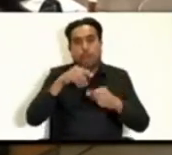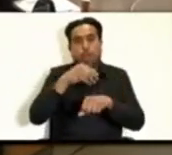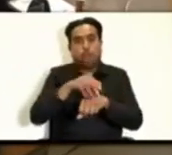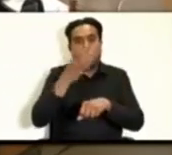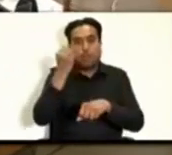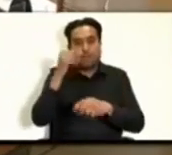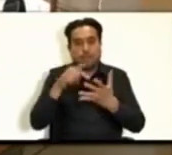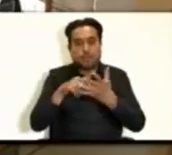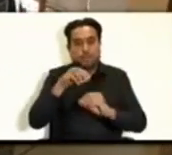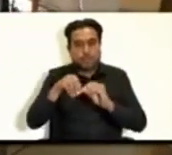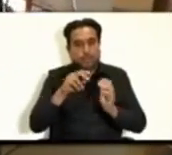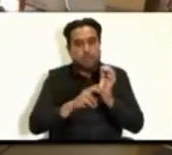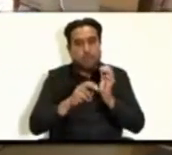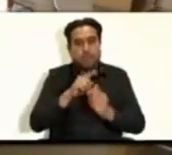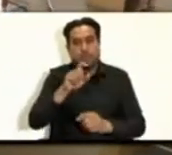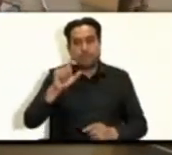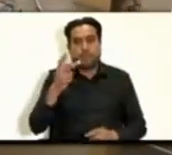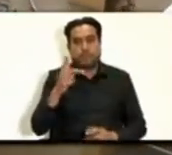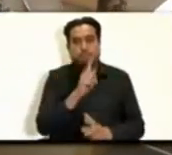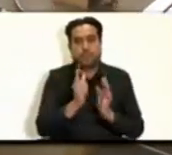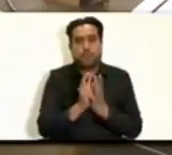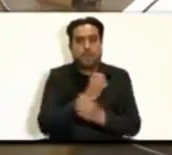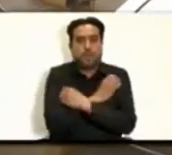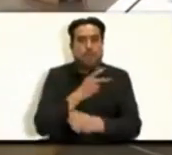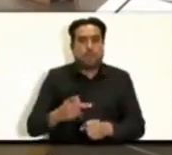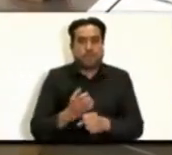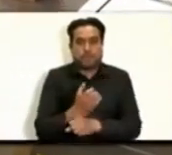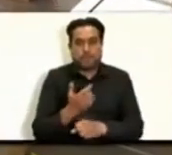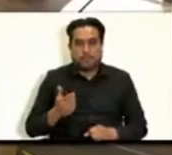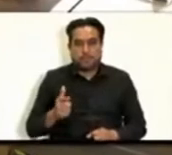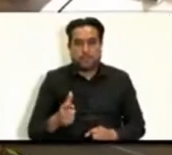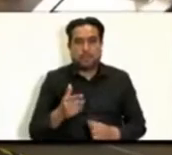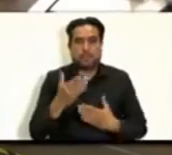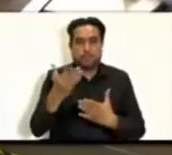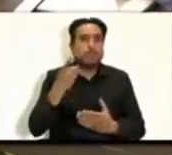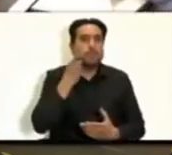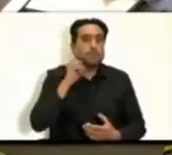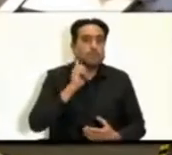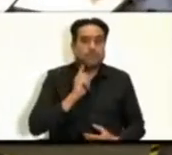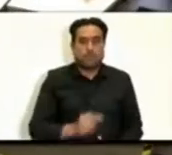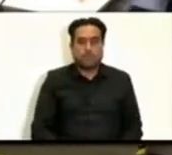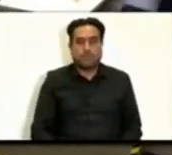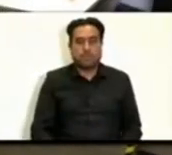artículo 128 de la ley de educación para el estado de guanajuato adelante diputada